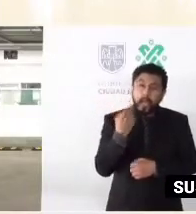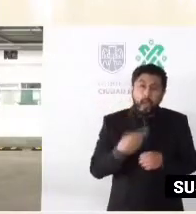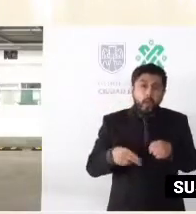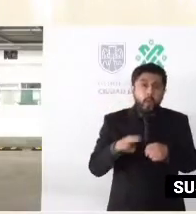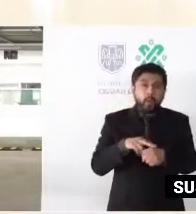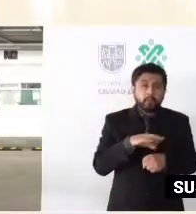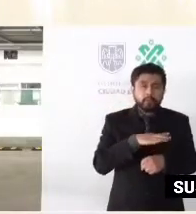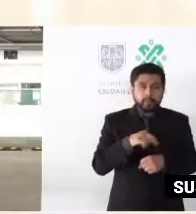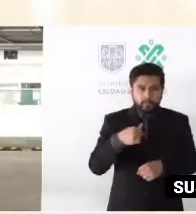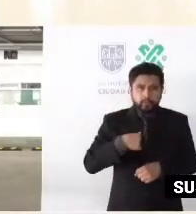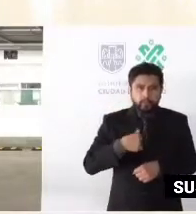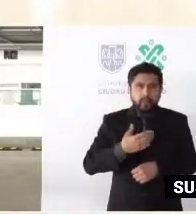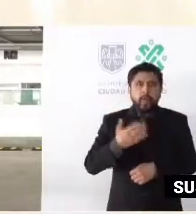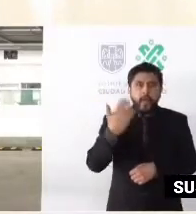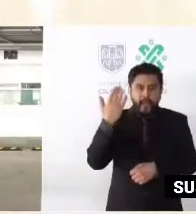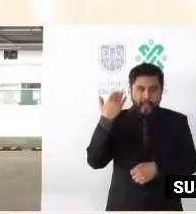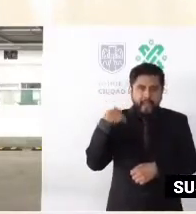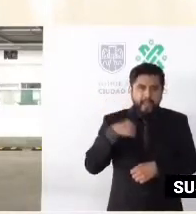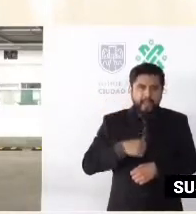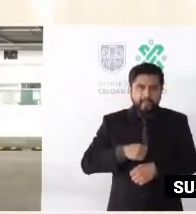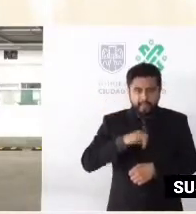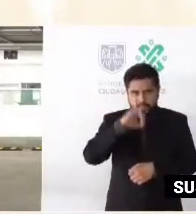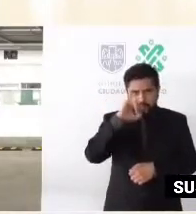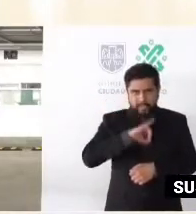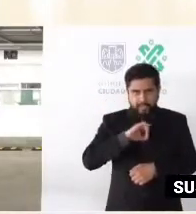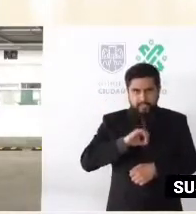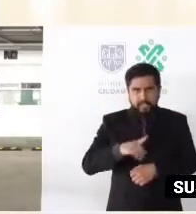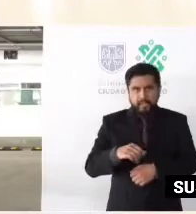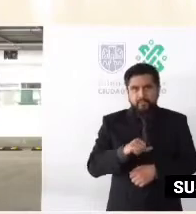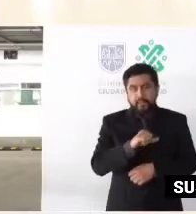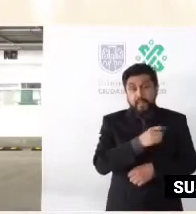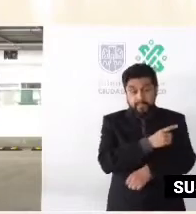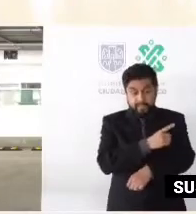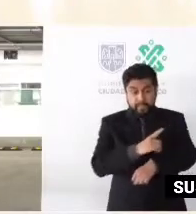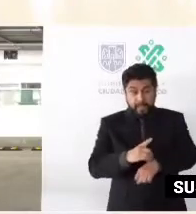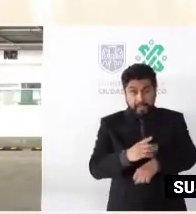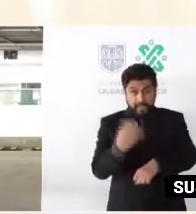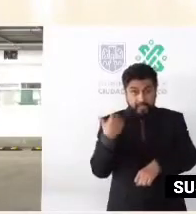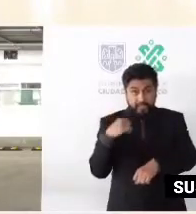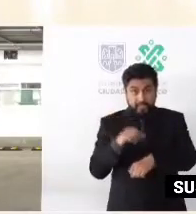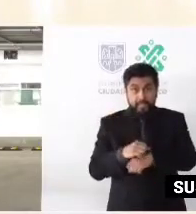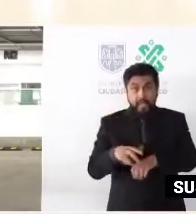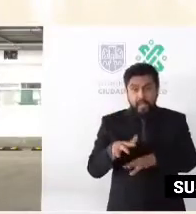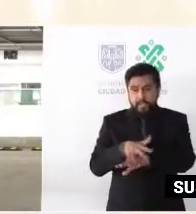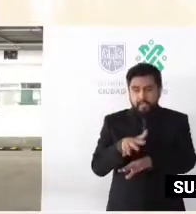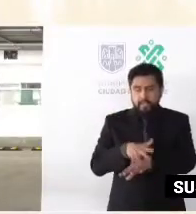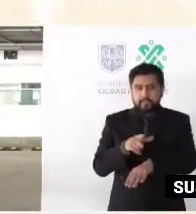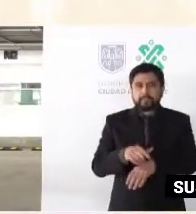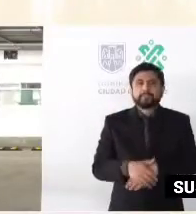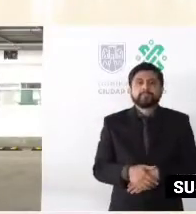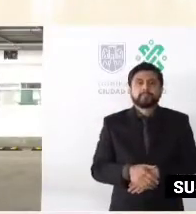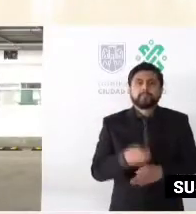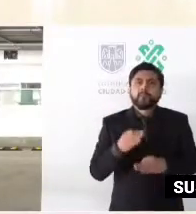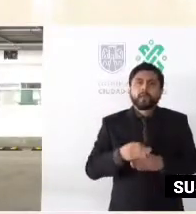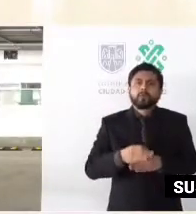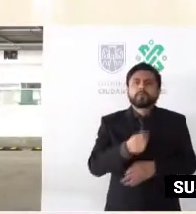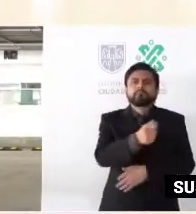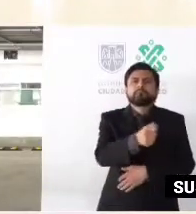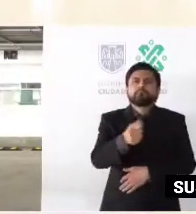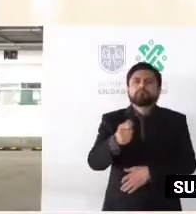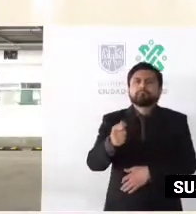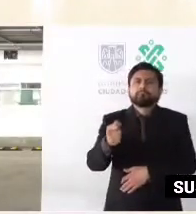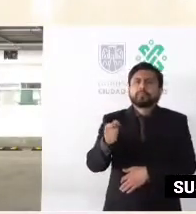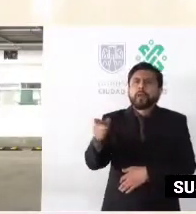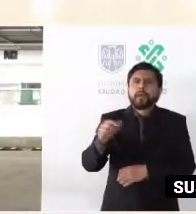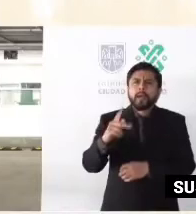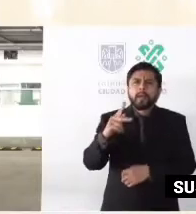ustedes saben, fui jefa delegacional de Tlalpan y pues me da mucho gusto regresar aquí. Desde aquí le mandamos un saludo, que no pudo estar con nosotros,